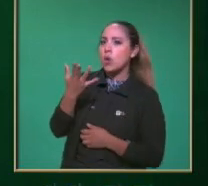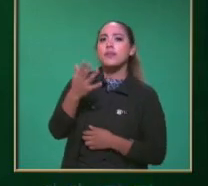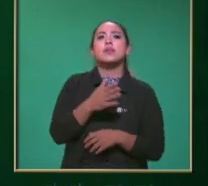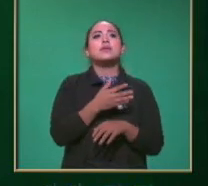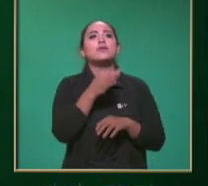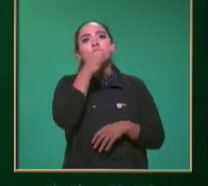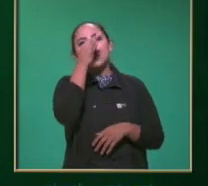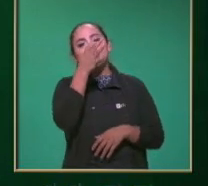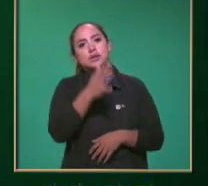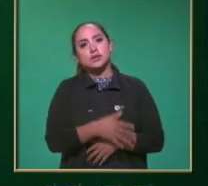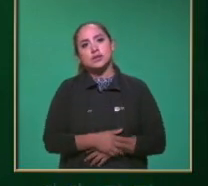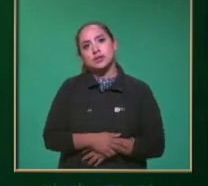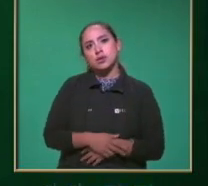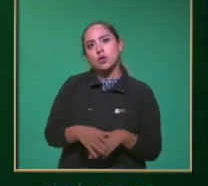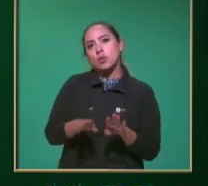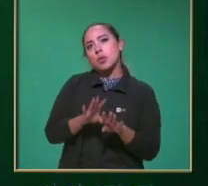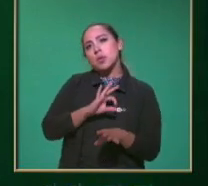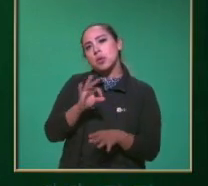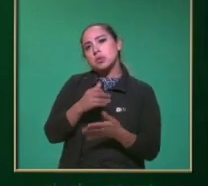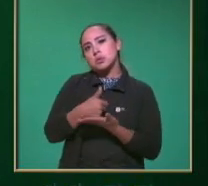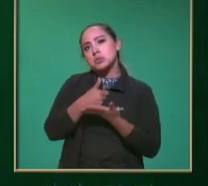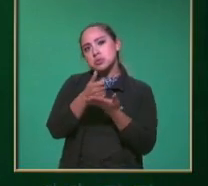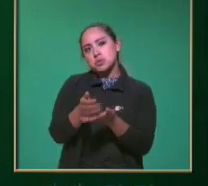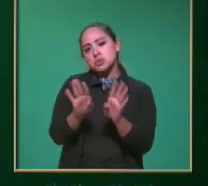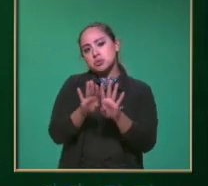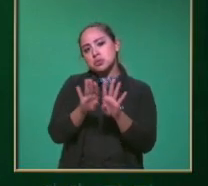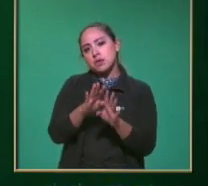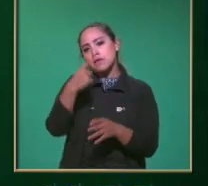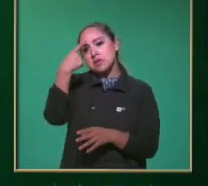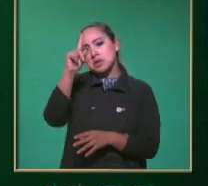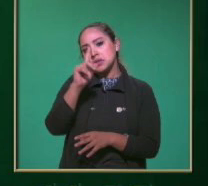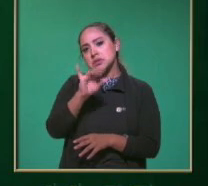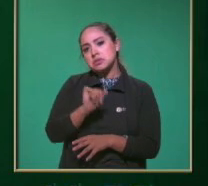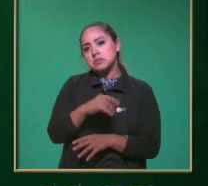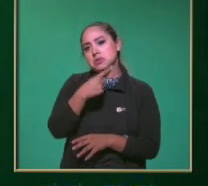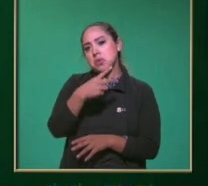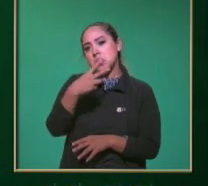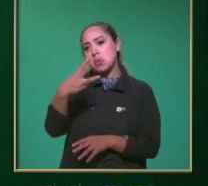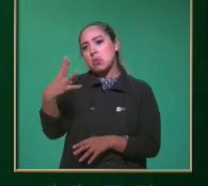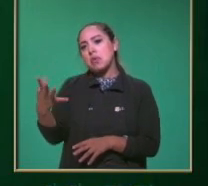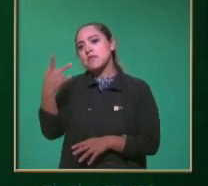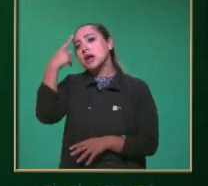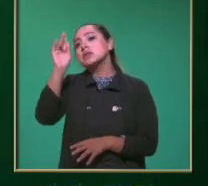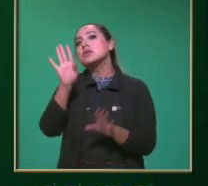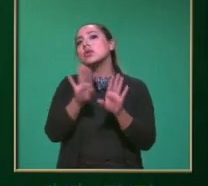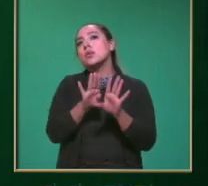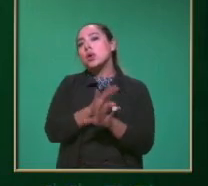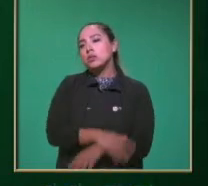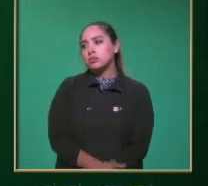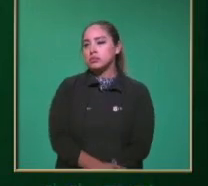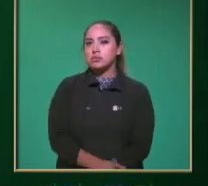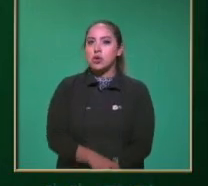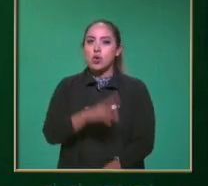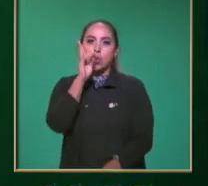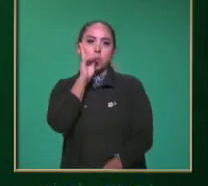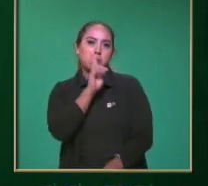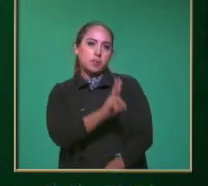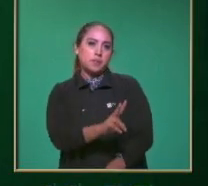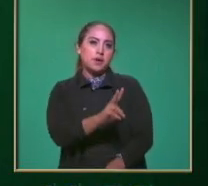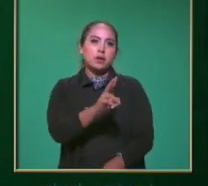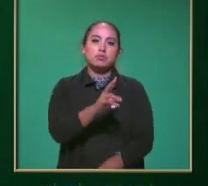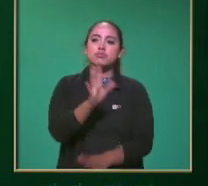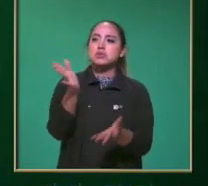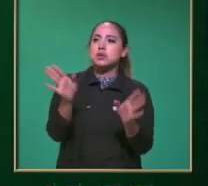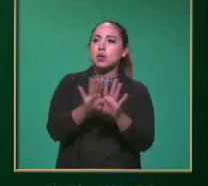hay? Pero, ¿cómo podemos contar de manera más fácil para no contar de una por una? ¿Me ayudas? Pues yo veo, maestra, que esta colección